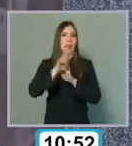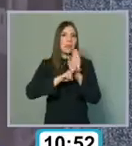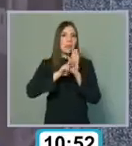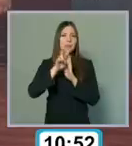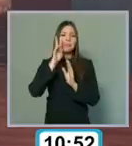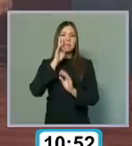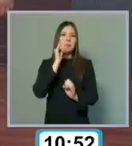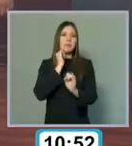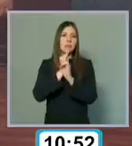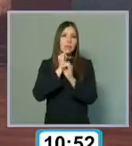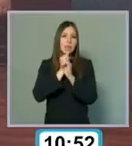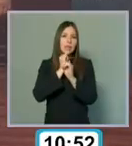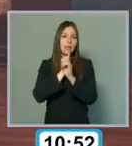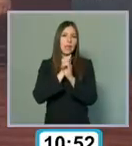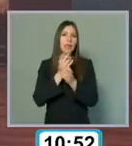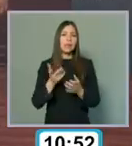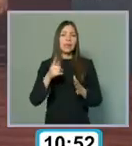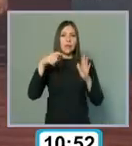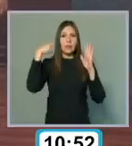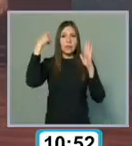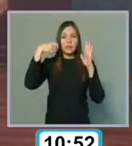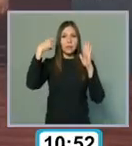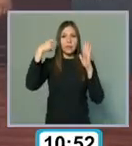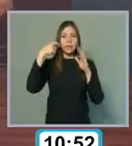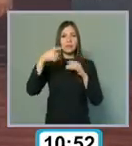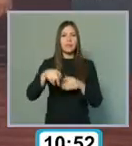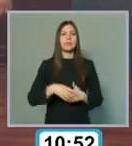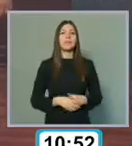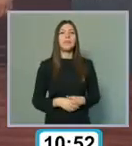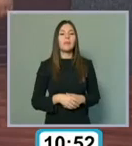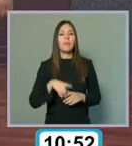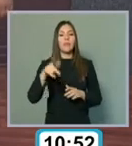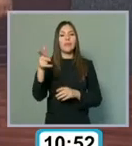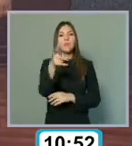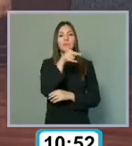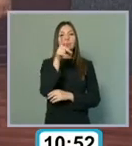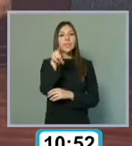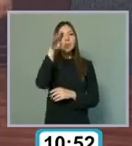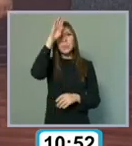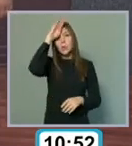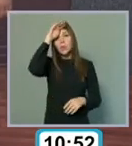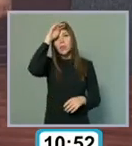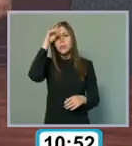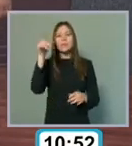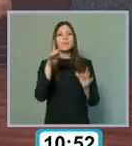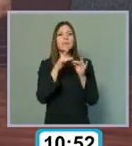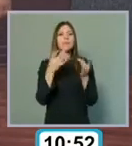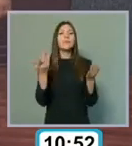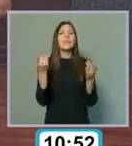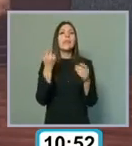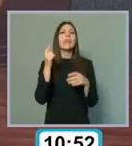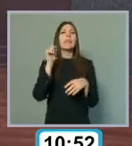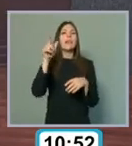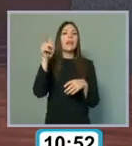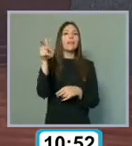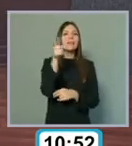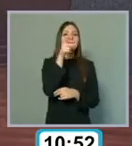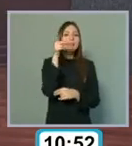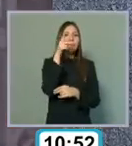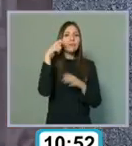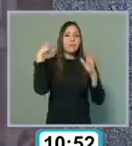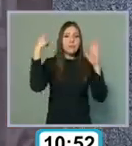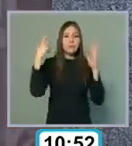las redes sociales, Así es, que lo filmaron allá en Monterrey. allá en Monterrey. Cuéntenos de la filmación, ¿le sucedió